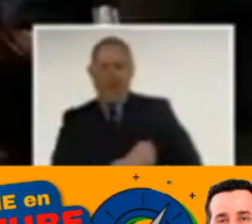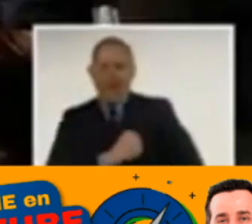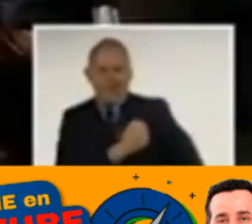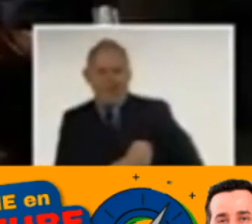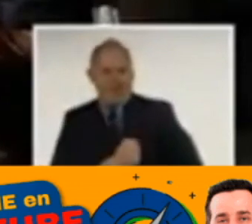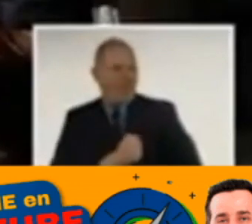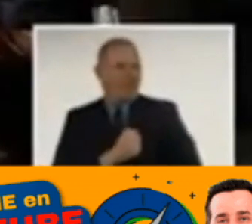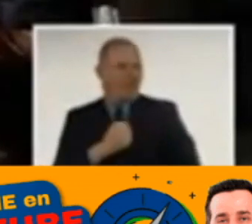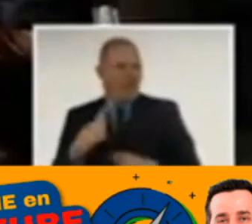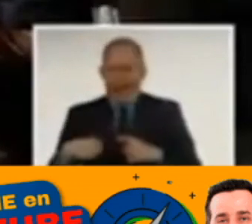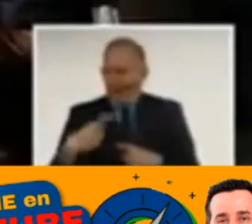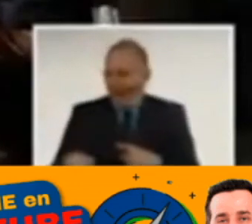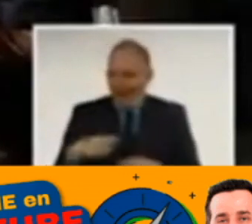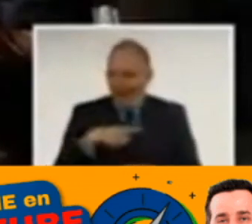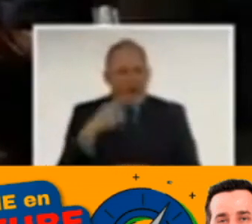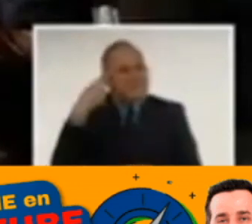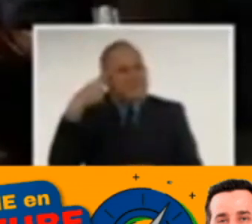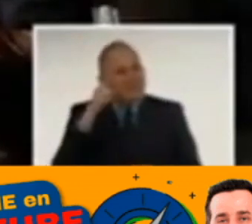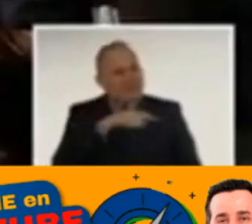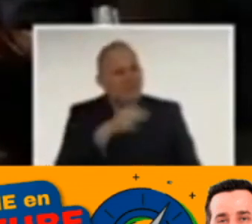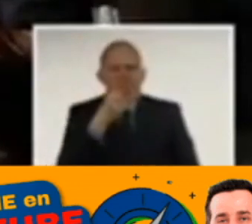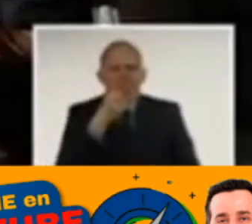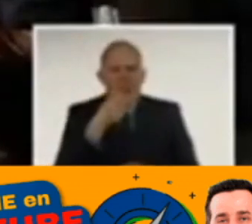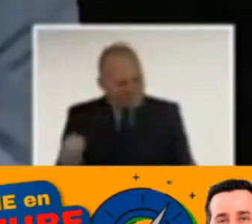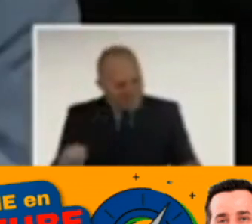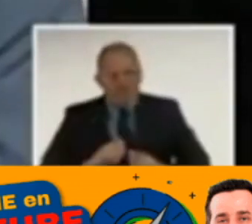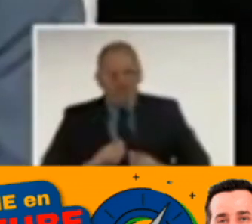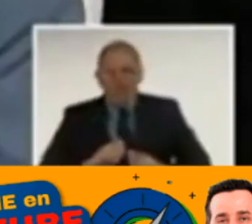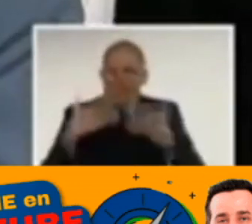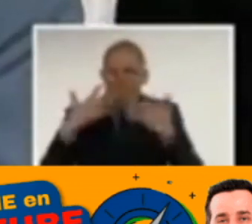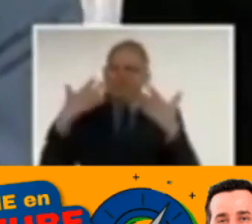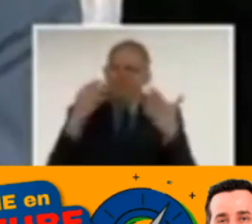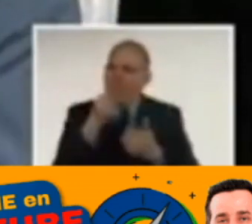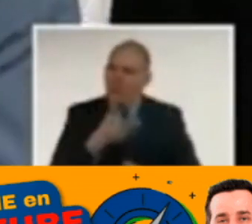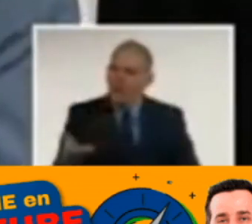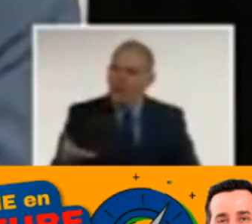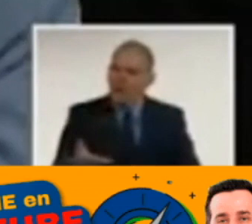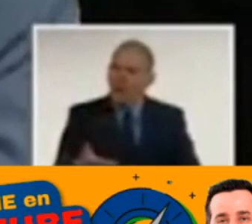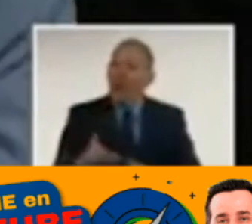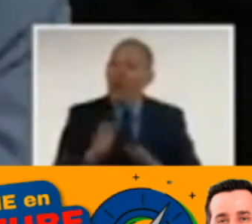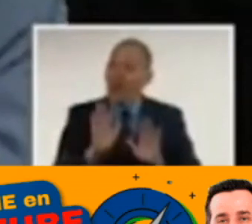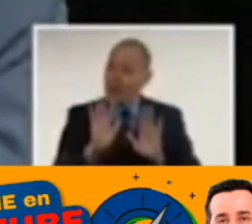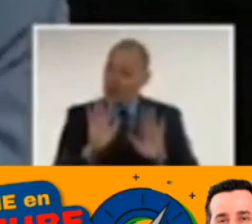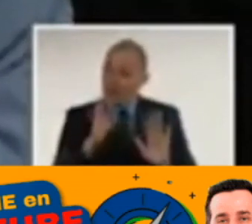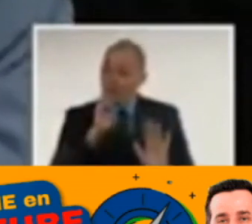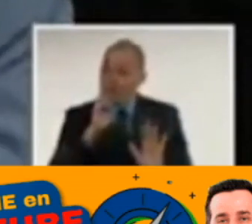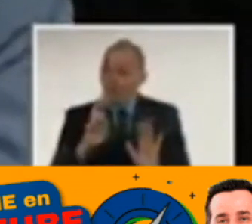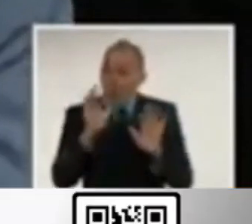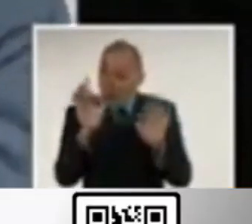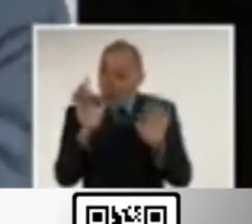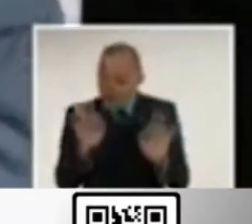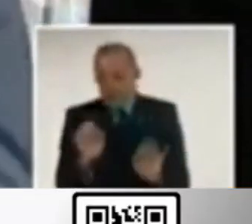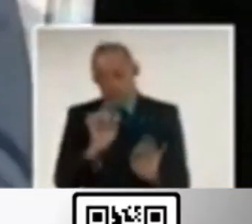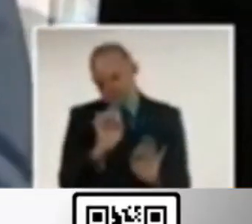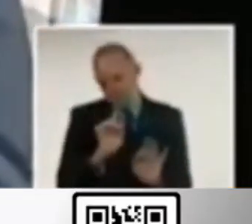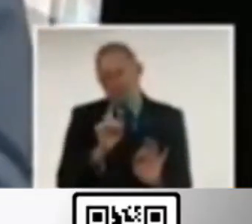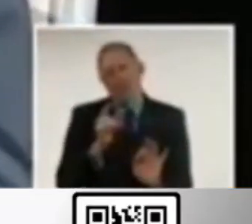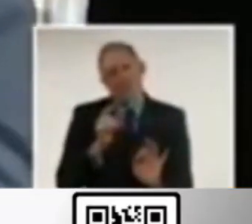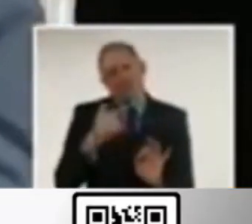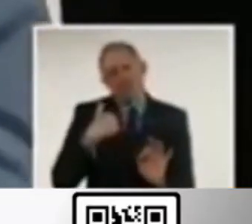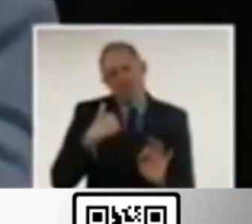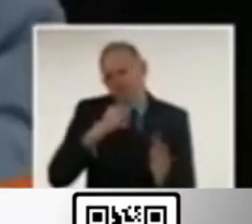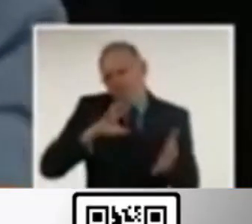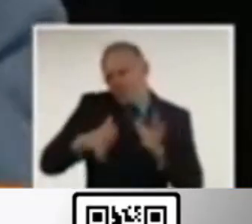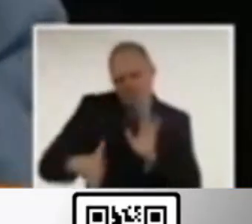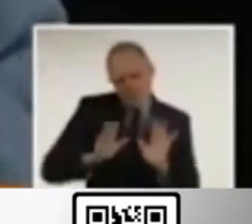generar amor se o sea se puede generar felicidad A ver Mira yo a lo mejor no te respondo la pregunta tal y como tú la has formulado bueno a ver yo dije